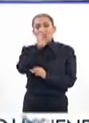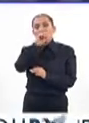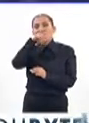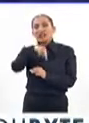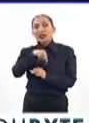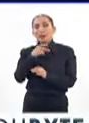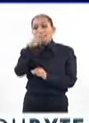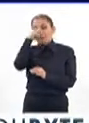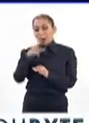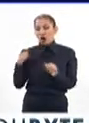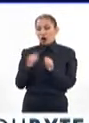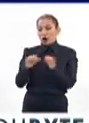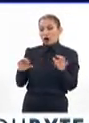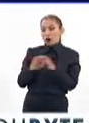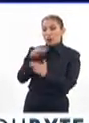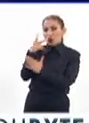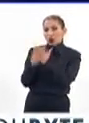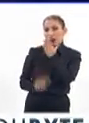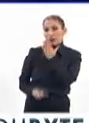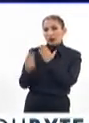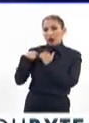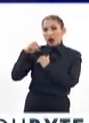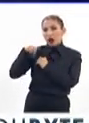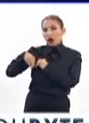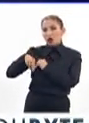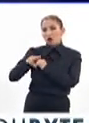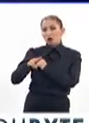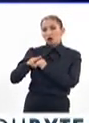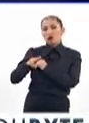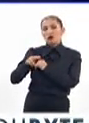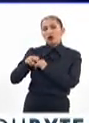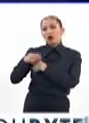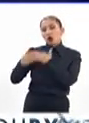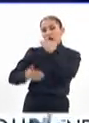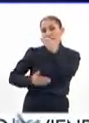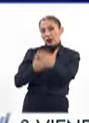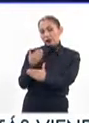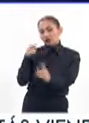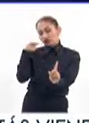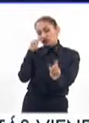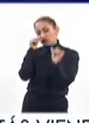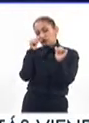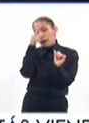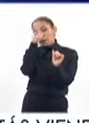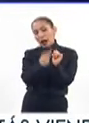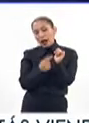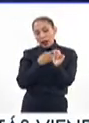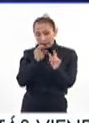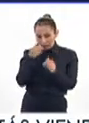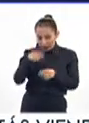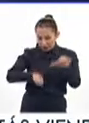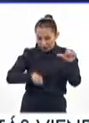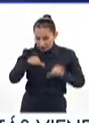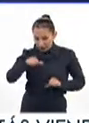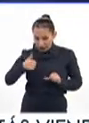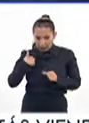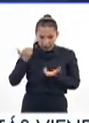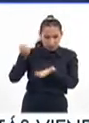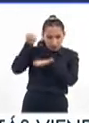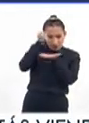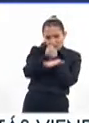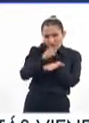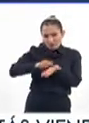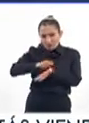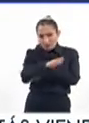México, en colaboración del Programa de las Naciones Unidas para el Desarrollo, enfocada en redirigir las acciones y